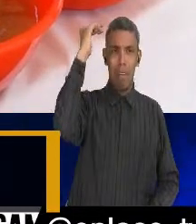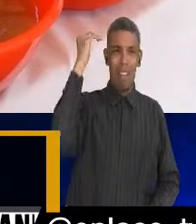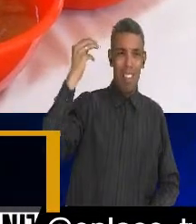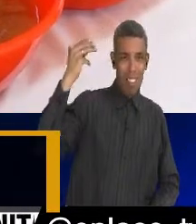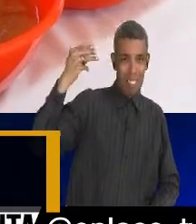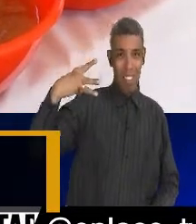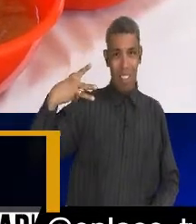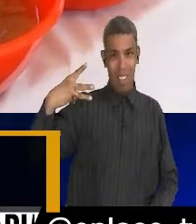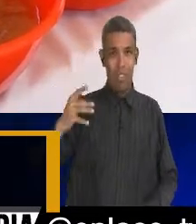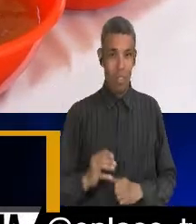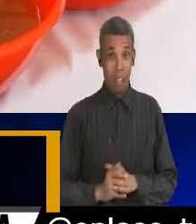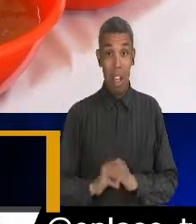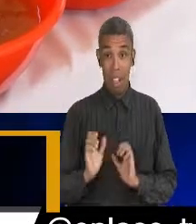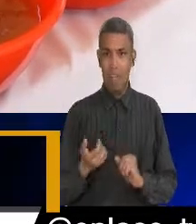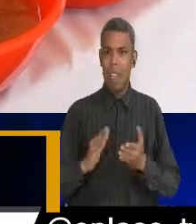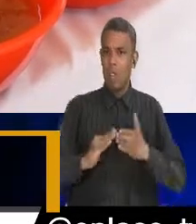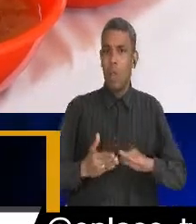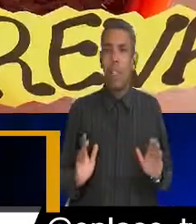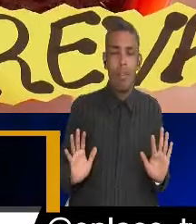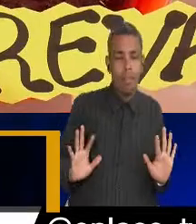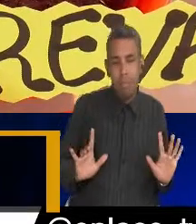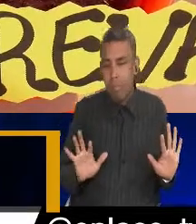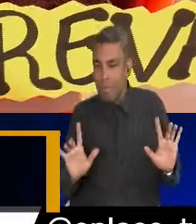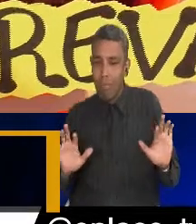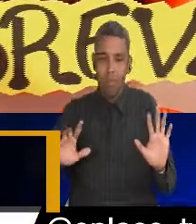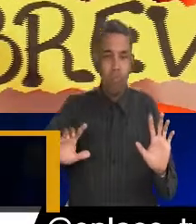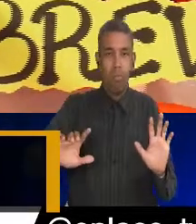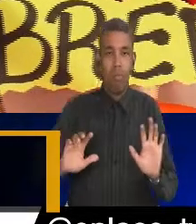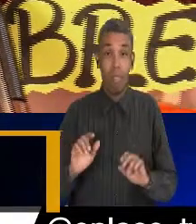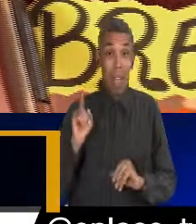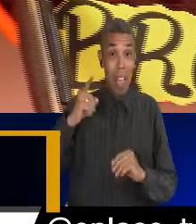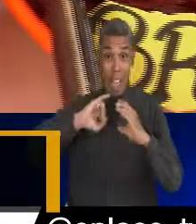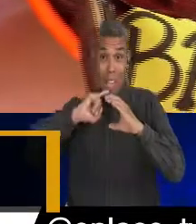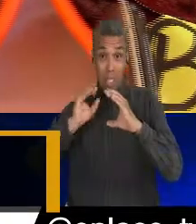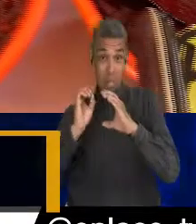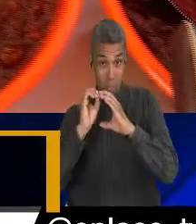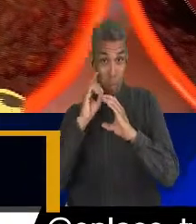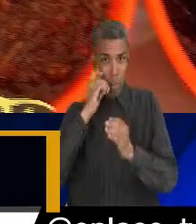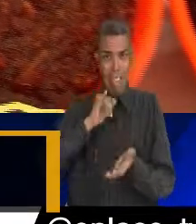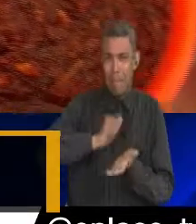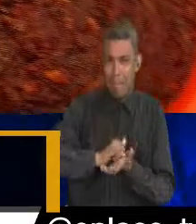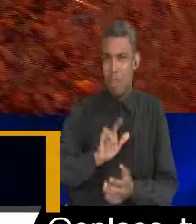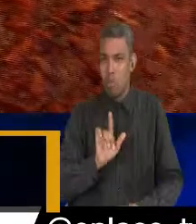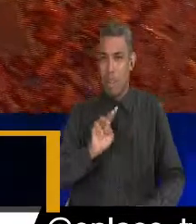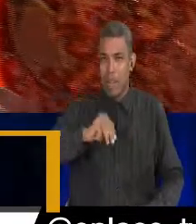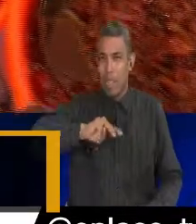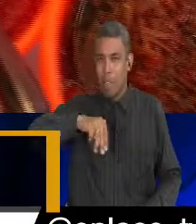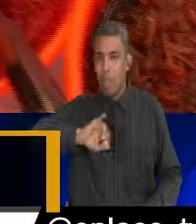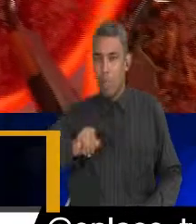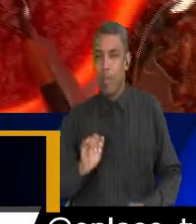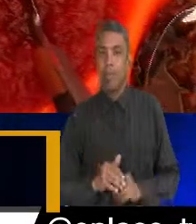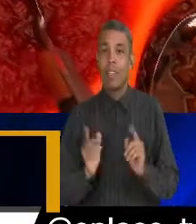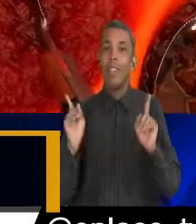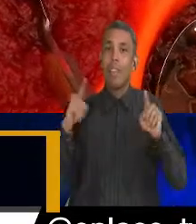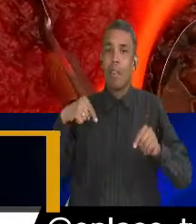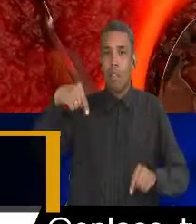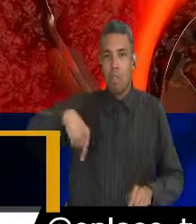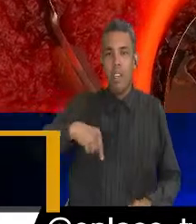de Barranca Bermeja. Y allí estaremos pues toda la semana. Hoy iniciamos en el barrio Las Playas, a partir de las 12:30 estaremos